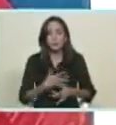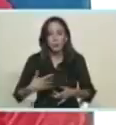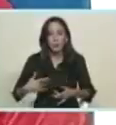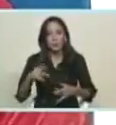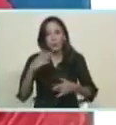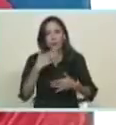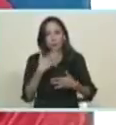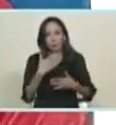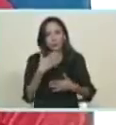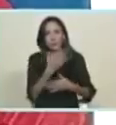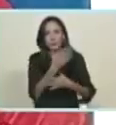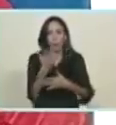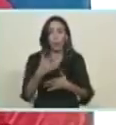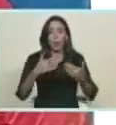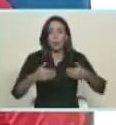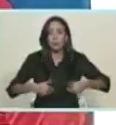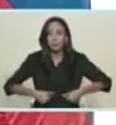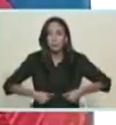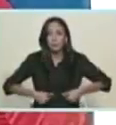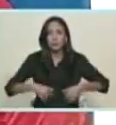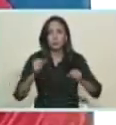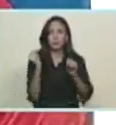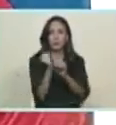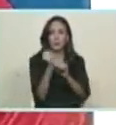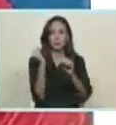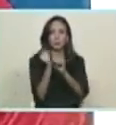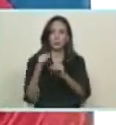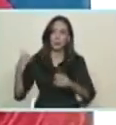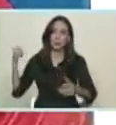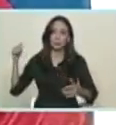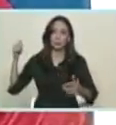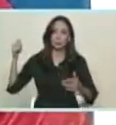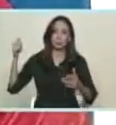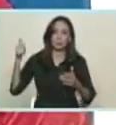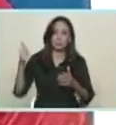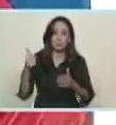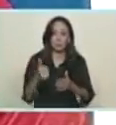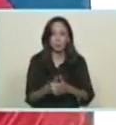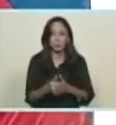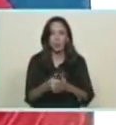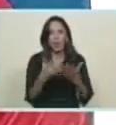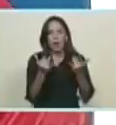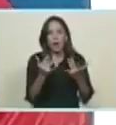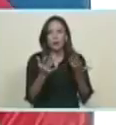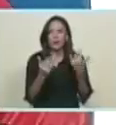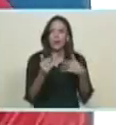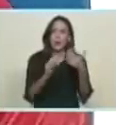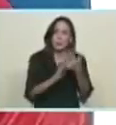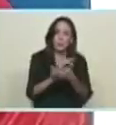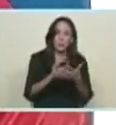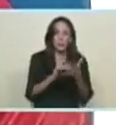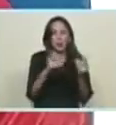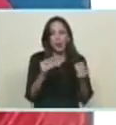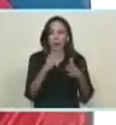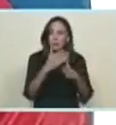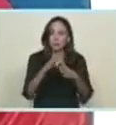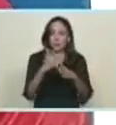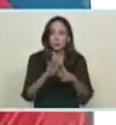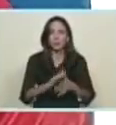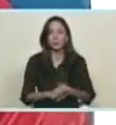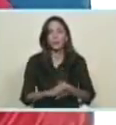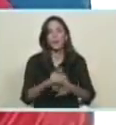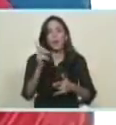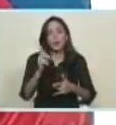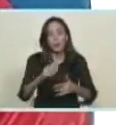agradecer todo el esfuerzo que han venido haciendo en medio de estas circunstancias. Quiero saludar también a